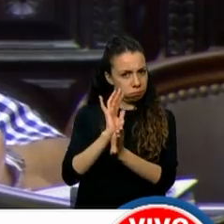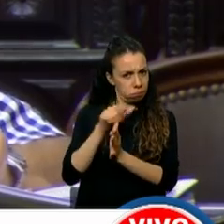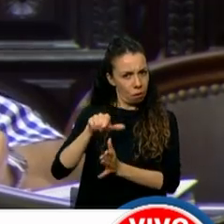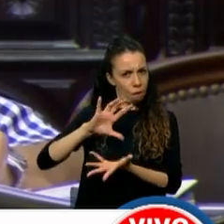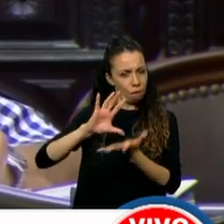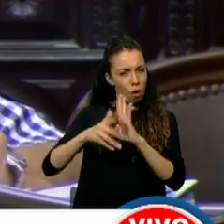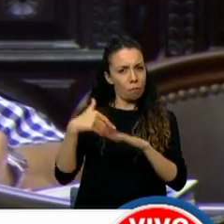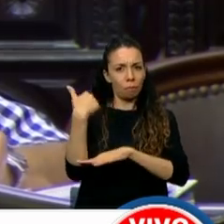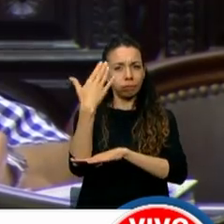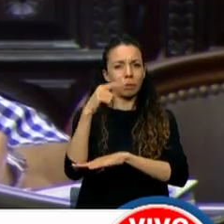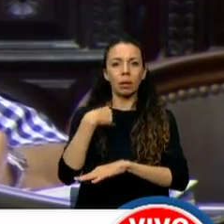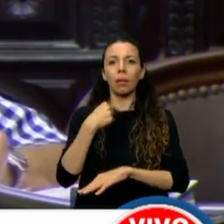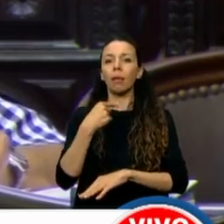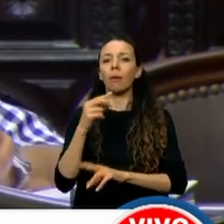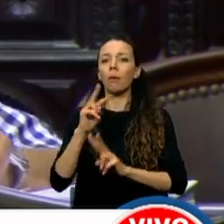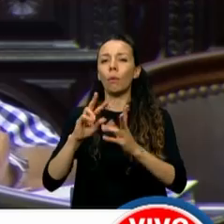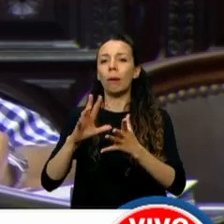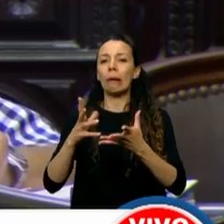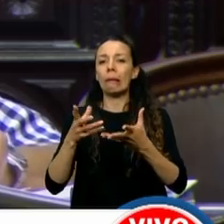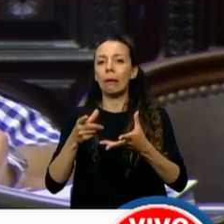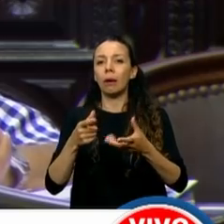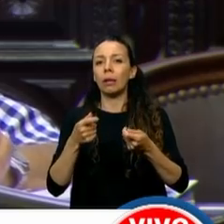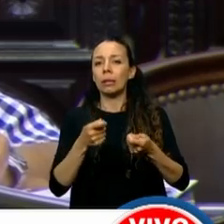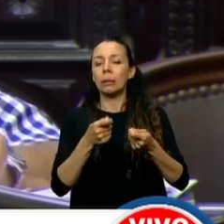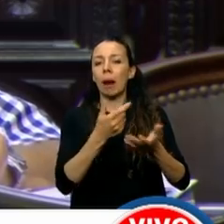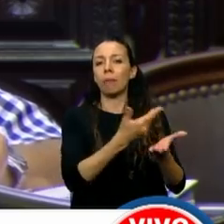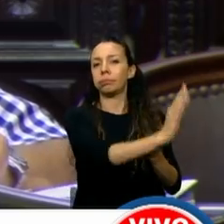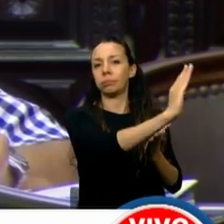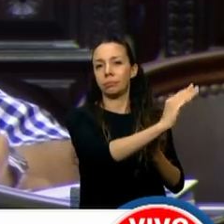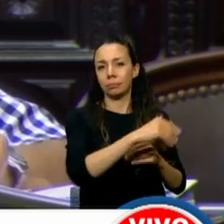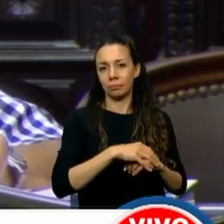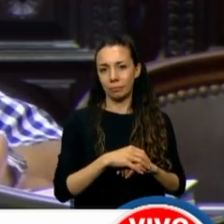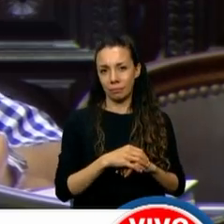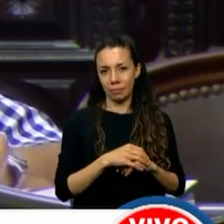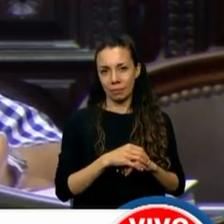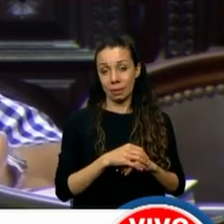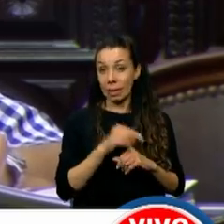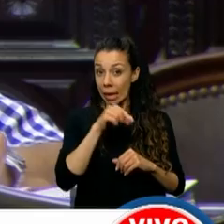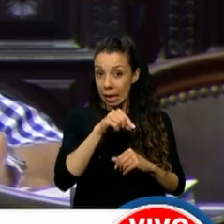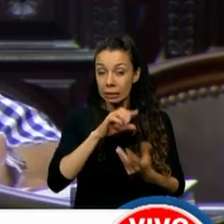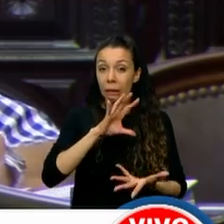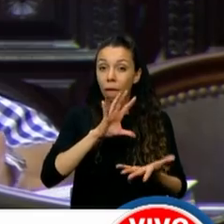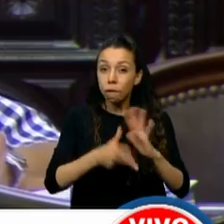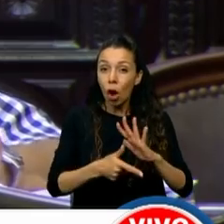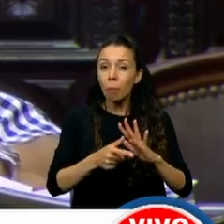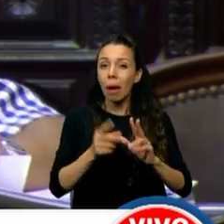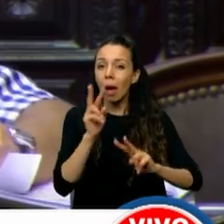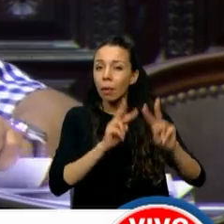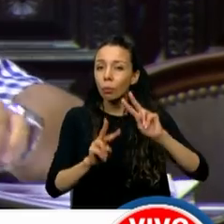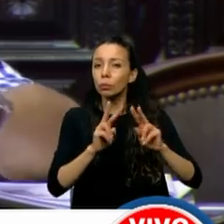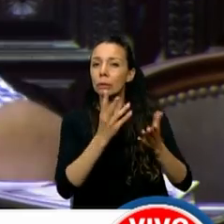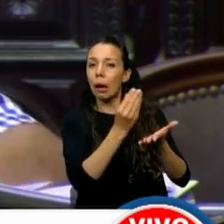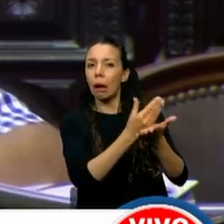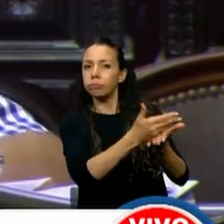instituyente ahora la lógica donde te destituyente tienen y